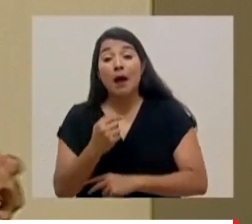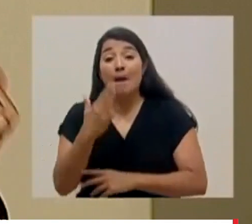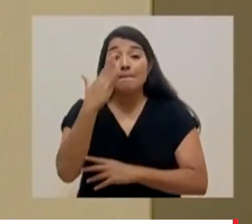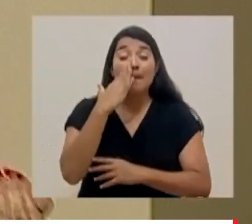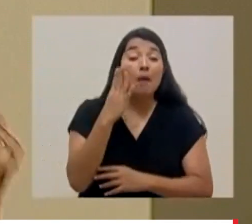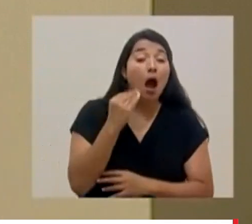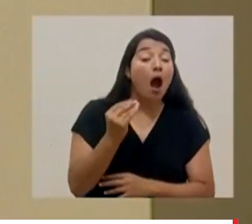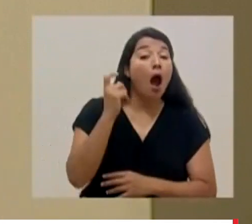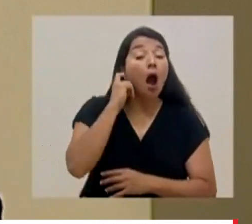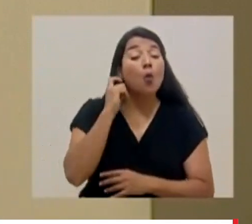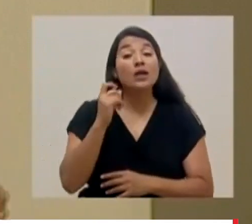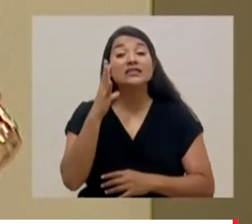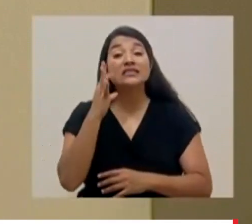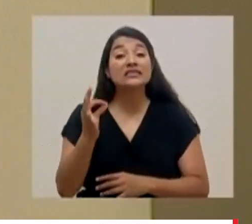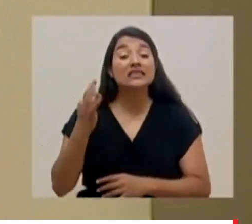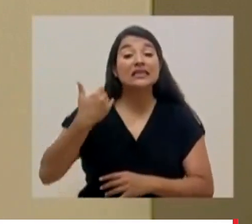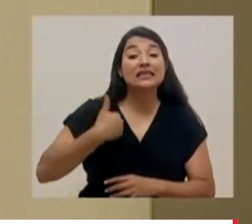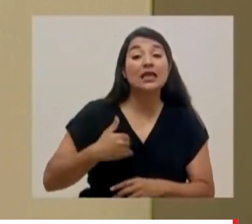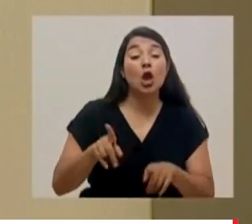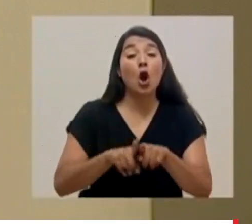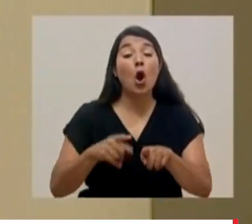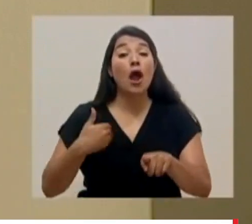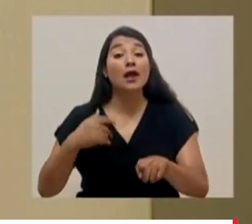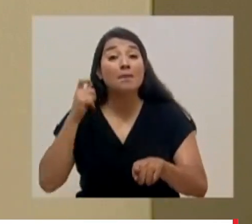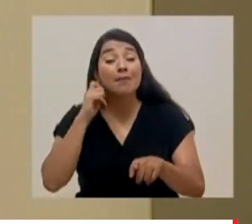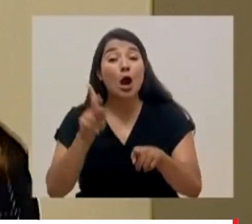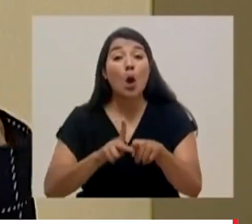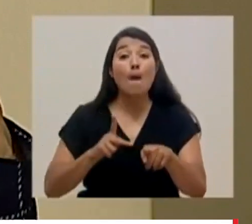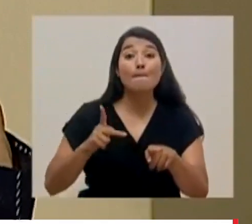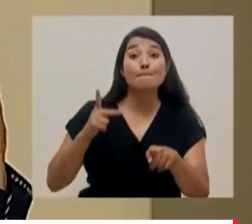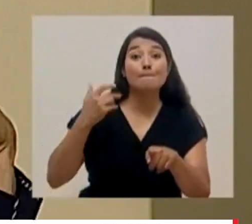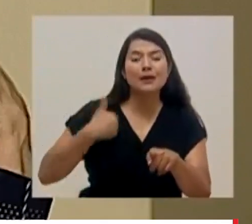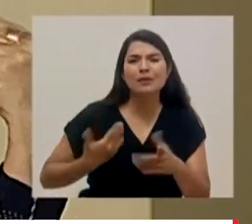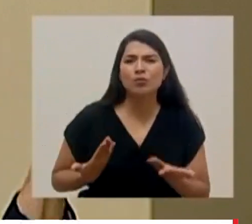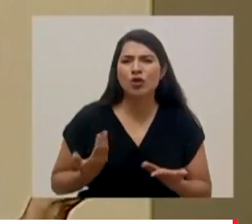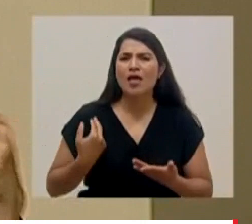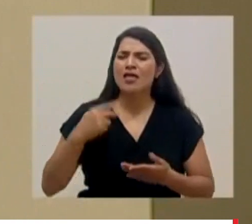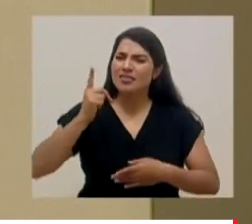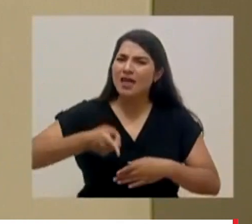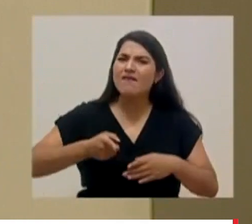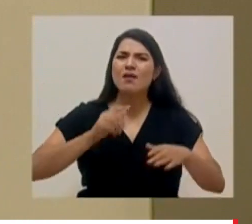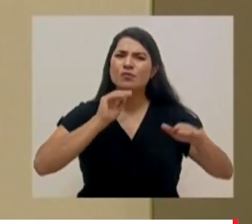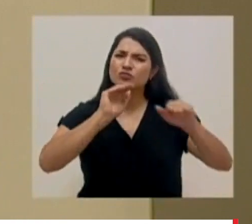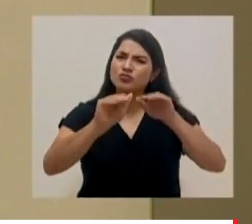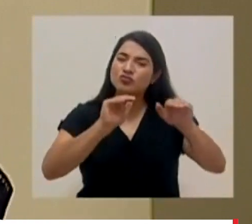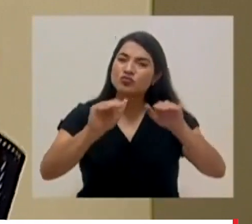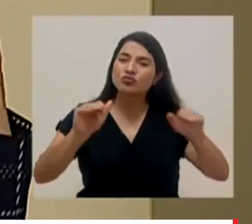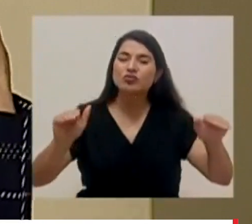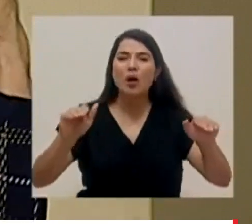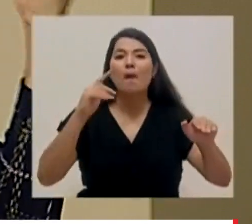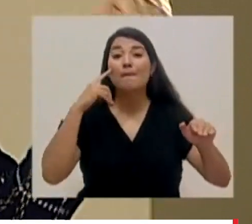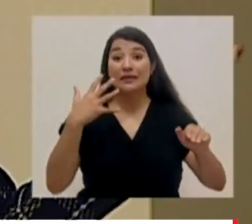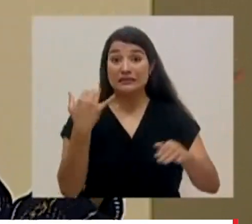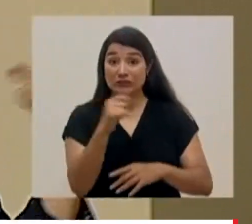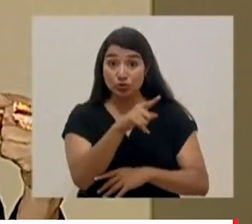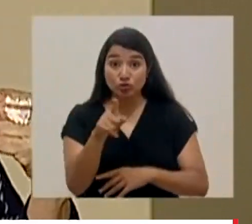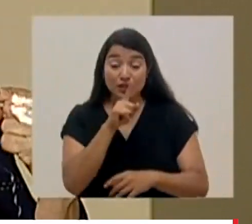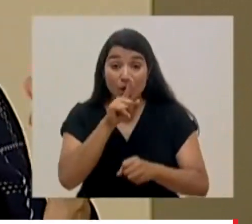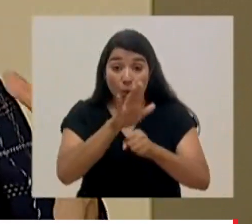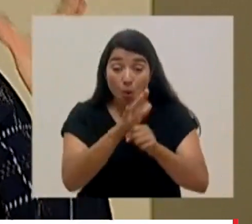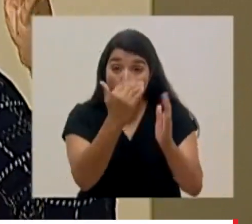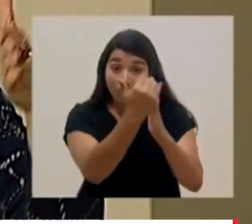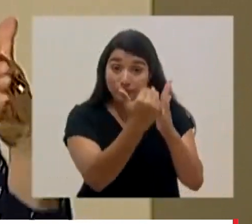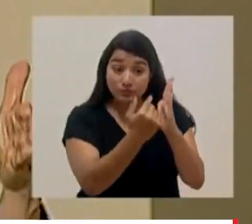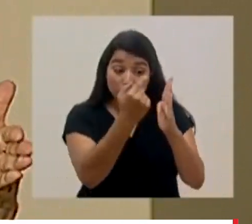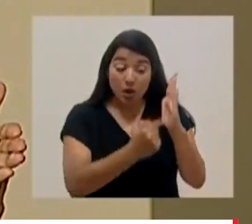abuelitas, tíos, hermanos, hermanas, primos, demás familiares, tenemos que hacer un llamado de atención a que si usted cumple un